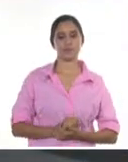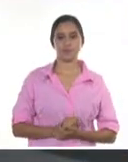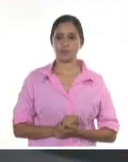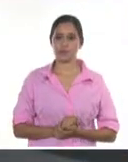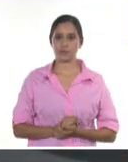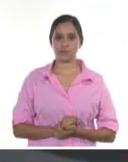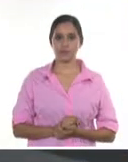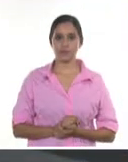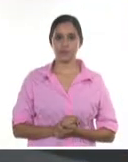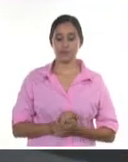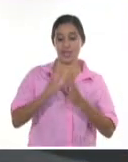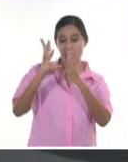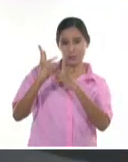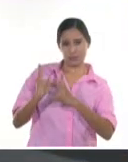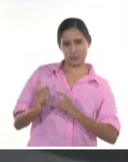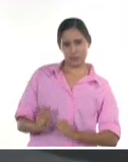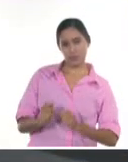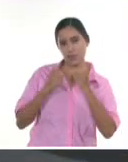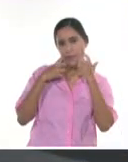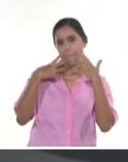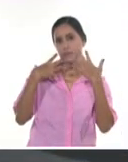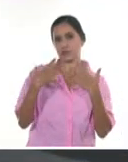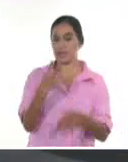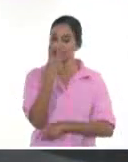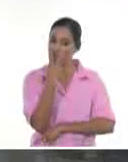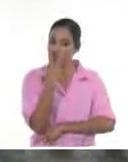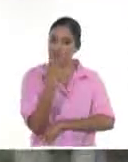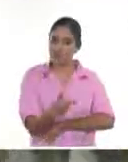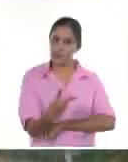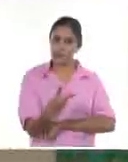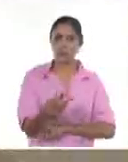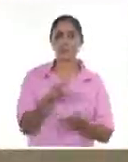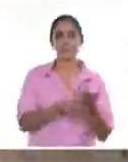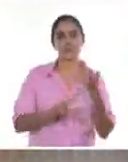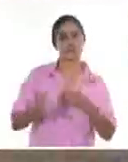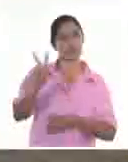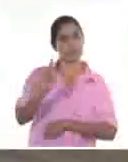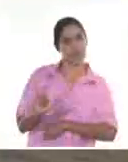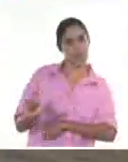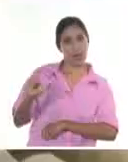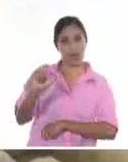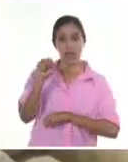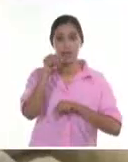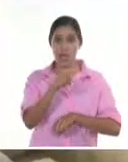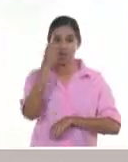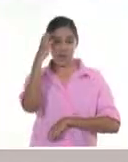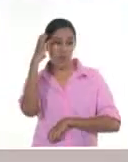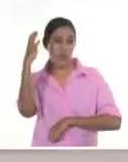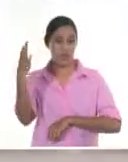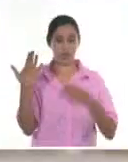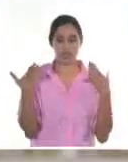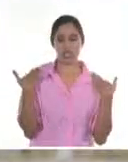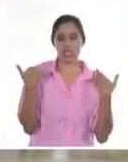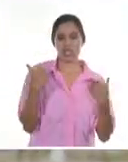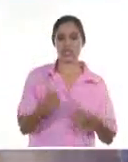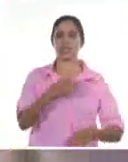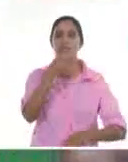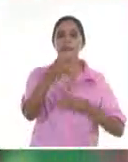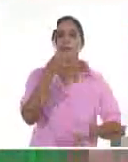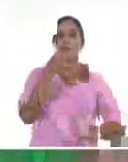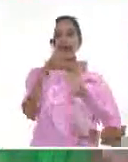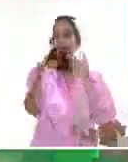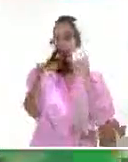La rendición de cuenta centra la atención villaclareña. Dirigentes del gobierno señalan que el